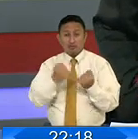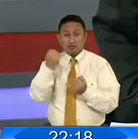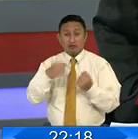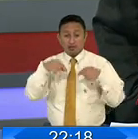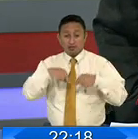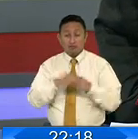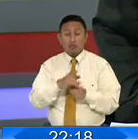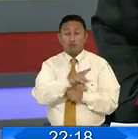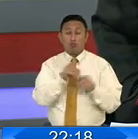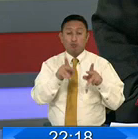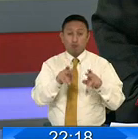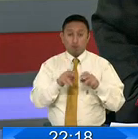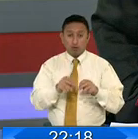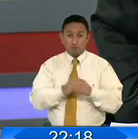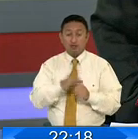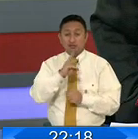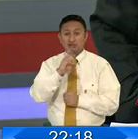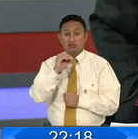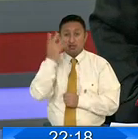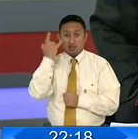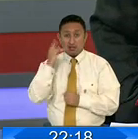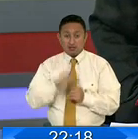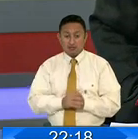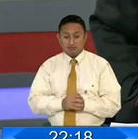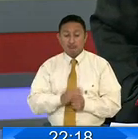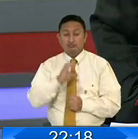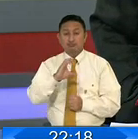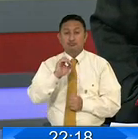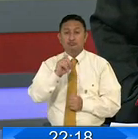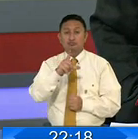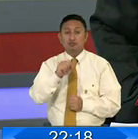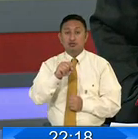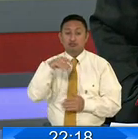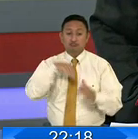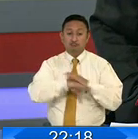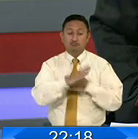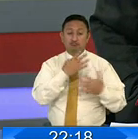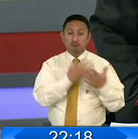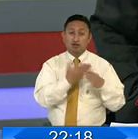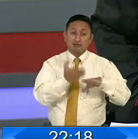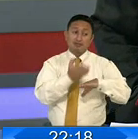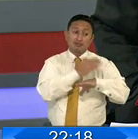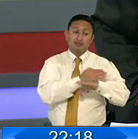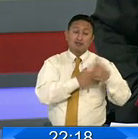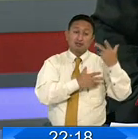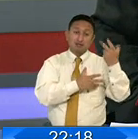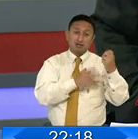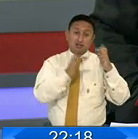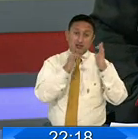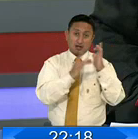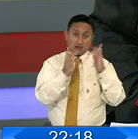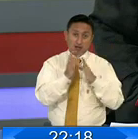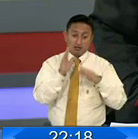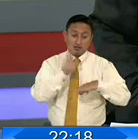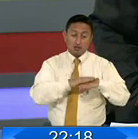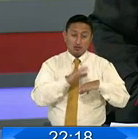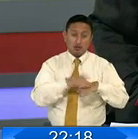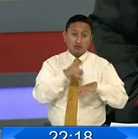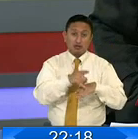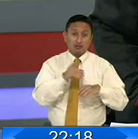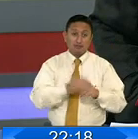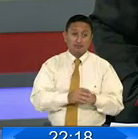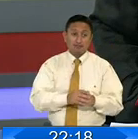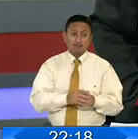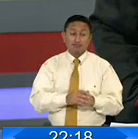la licencia de 60 días. Celi está detenido desde el pasado 13 de abril por el presunto delito